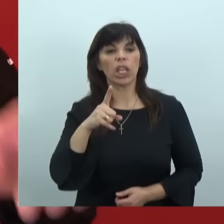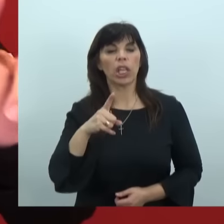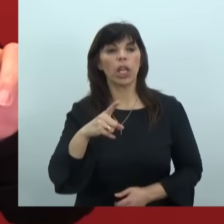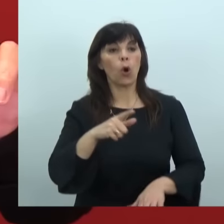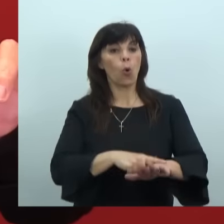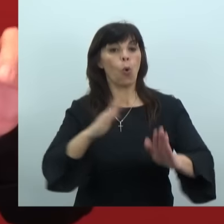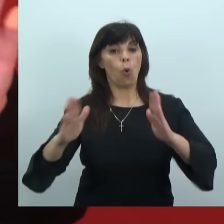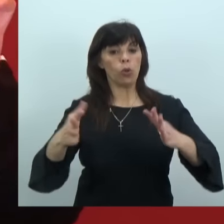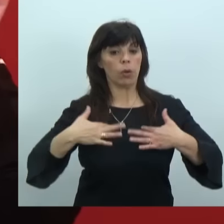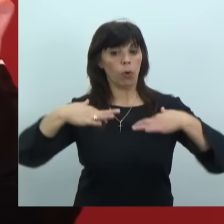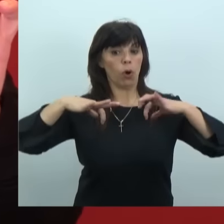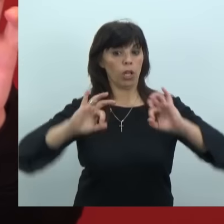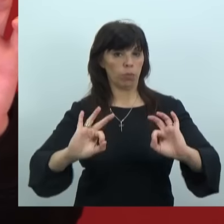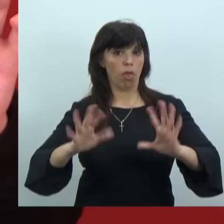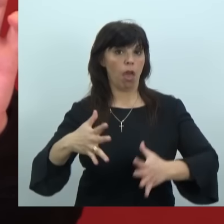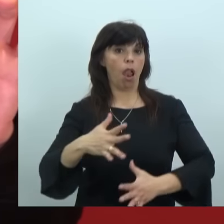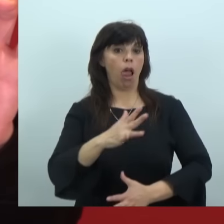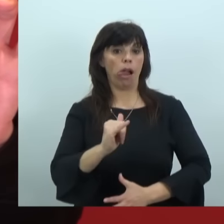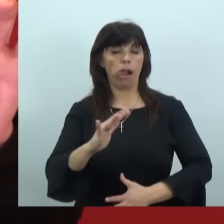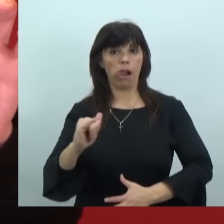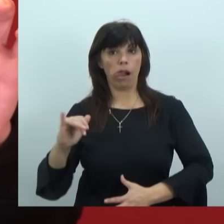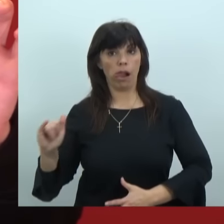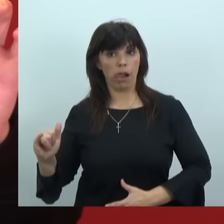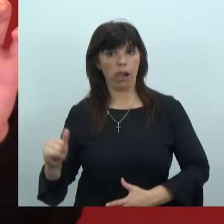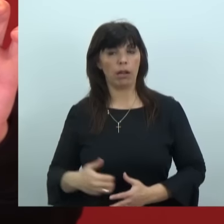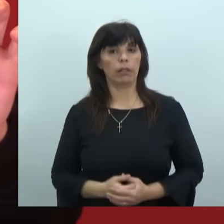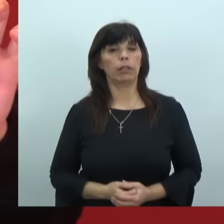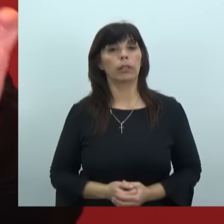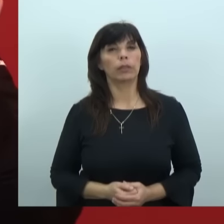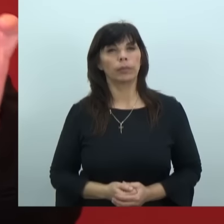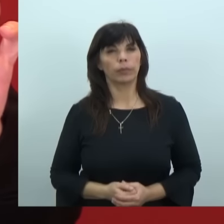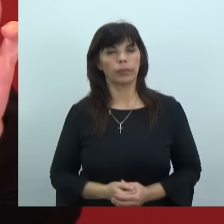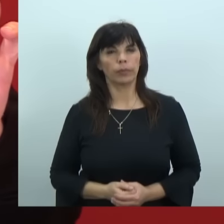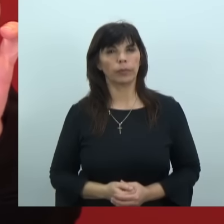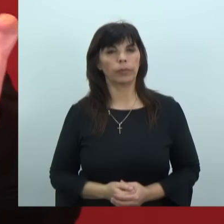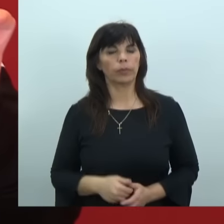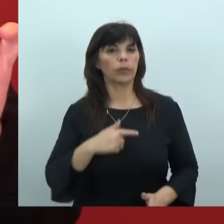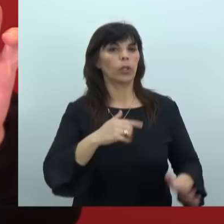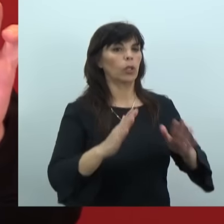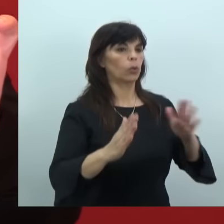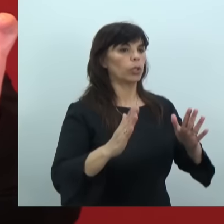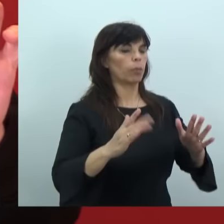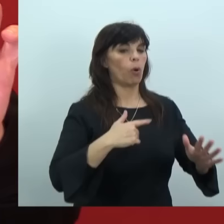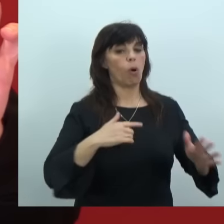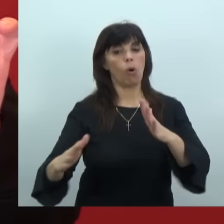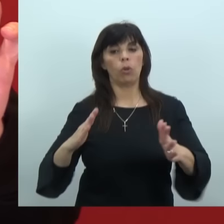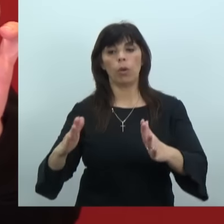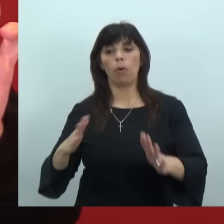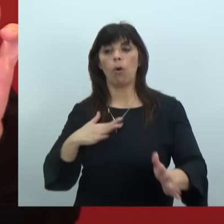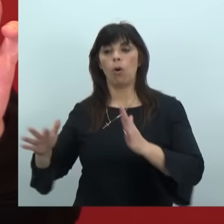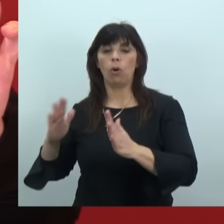¿Has oído? Todo tiene su tiempo señalado. Todo tiene su